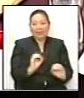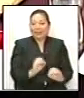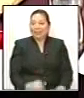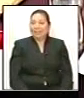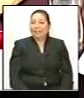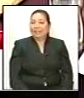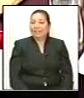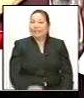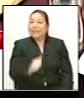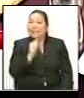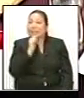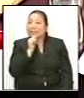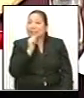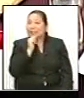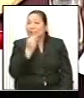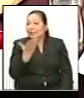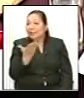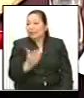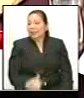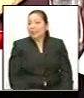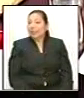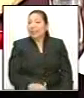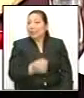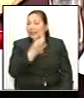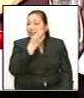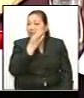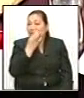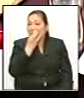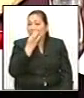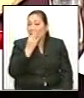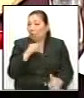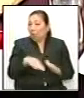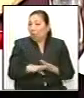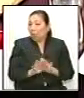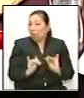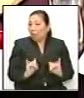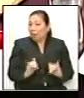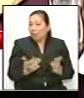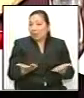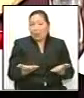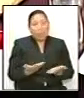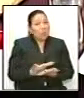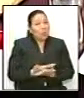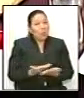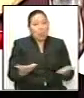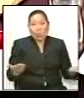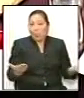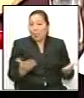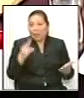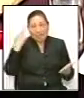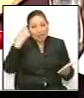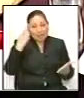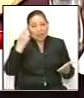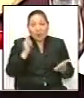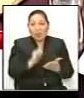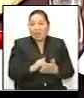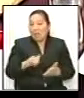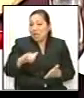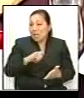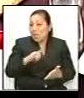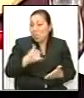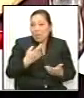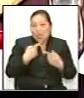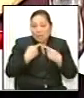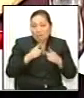la reserva o el secreto se guarde. O sea, eso no es una razón. Igual puede filtrarse